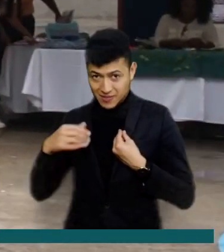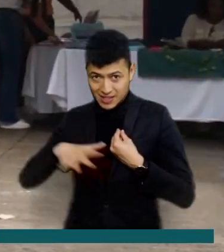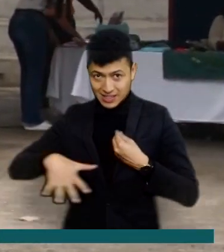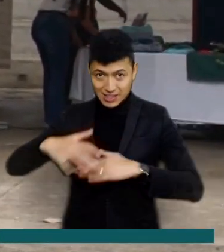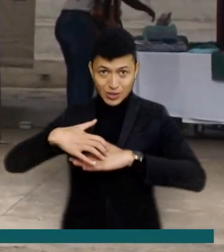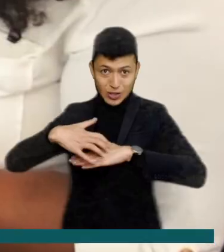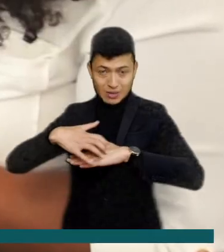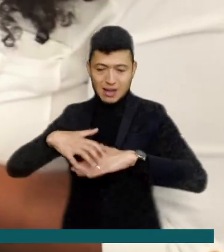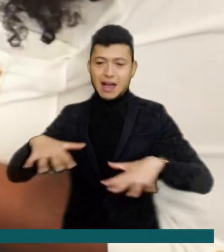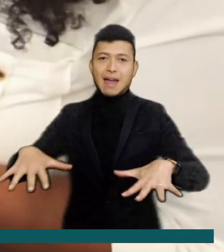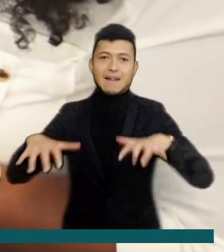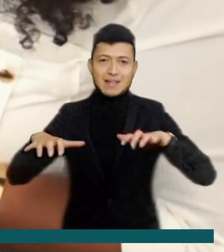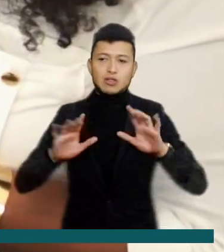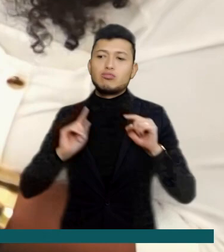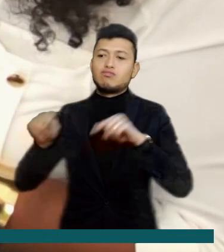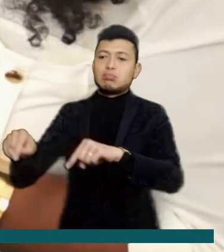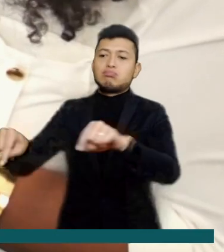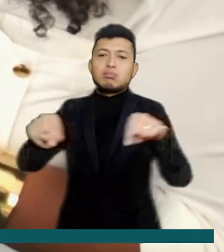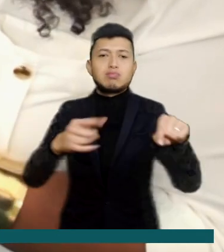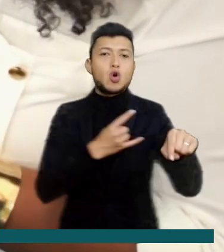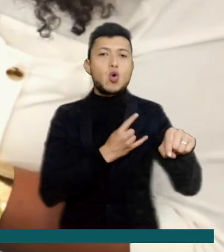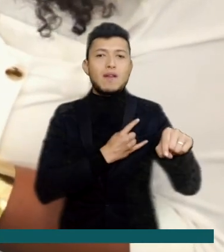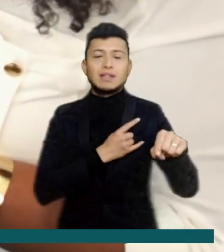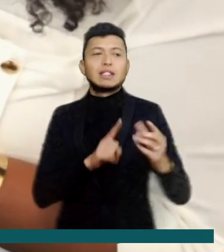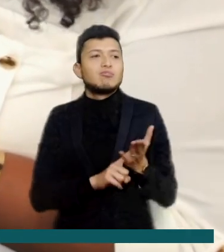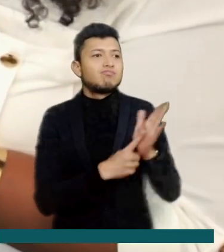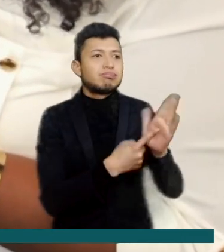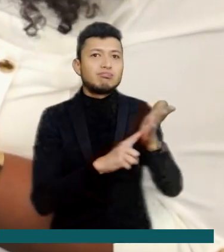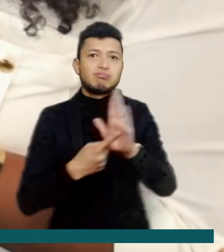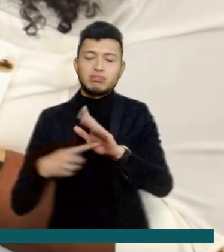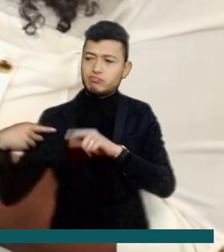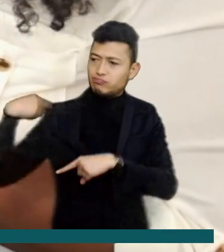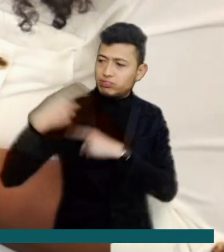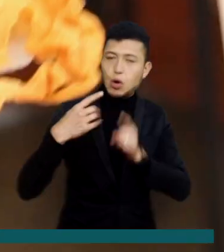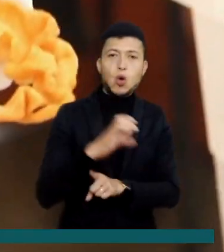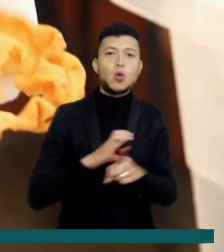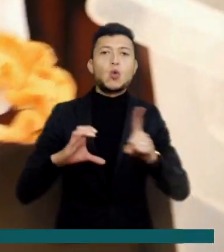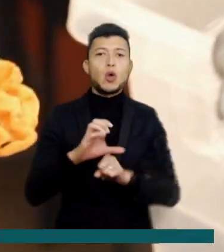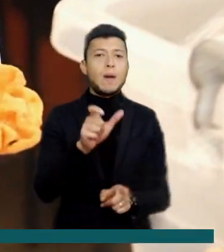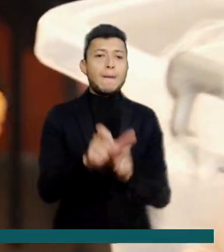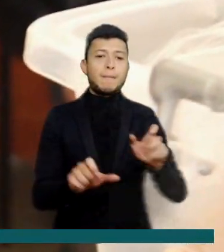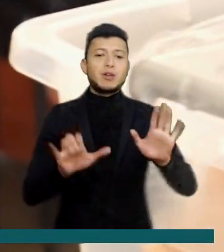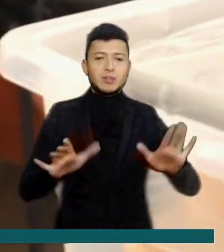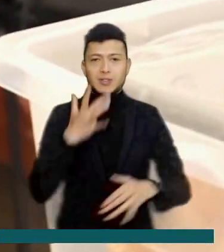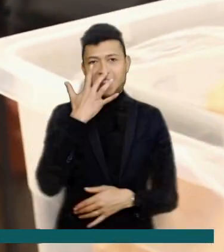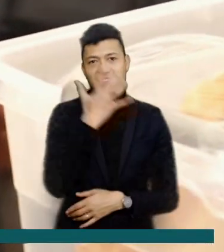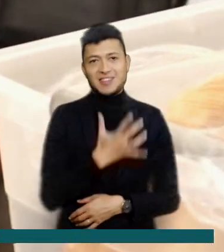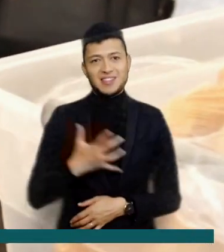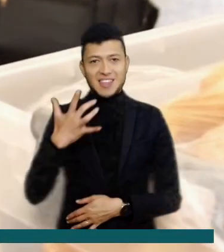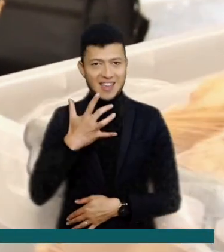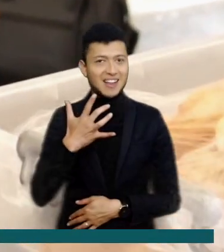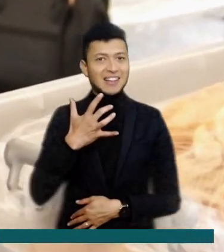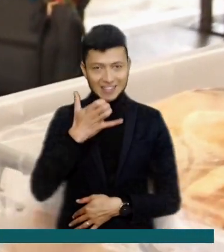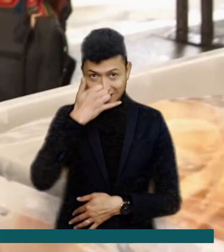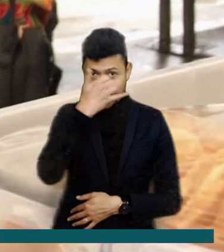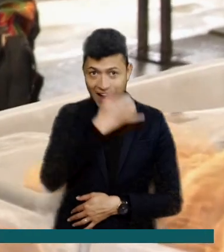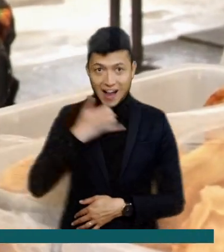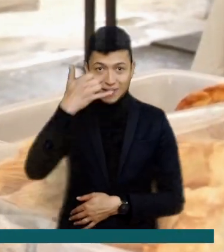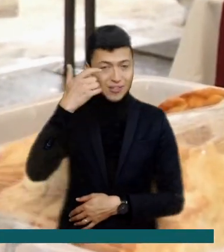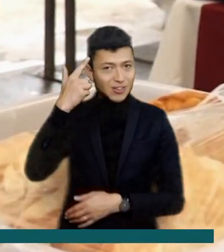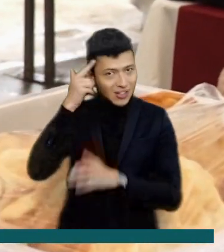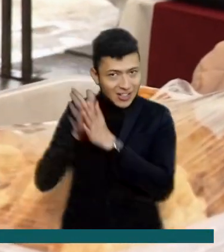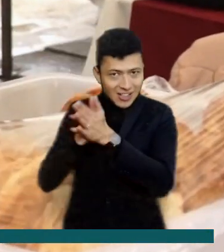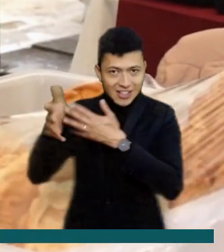Tolima, a través de estos eventos en universidades, permite visibilizar el arraigo cultural de esta población negra, afrocolombiana,